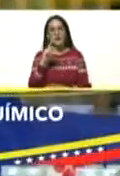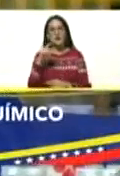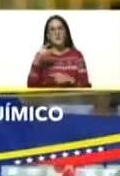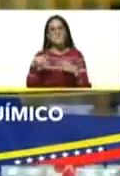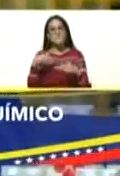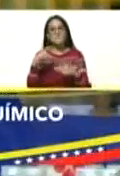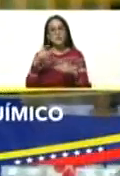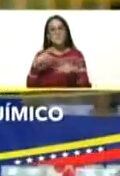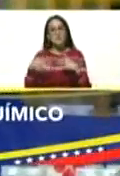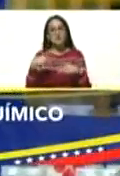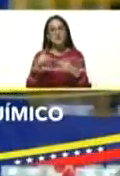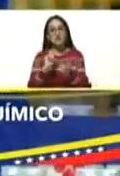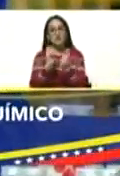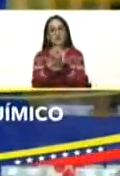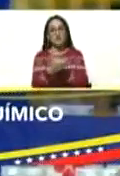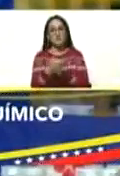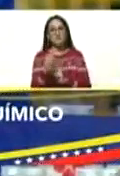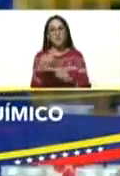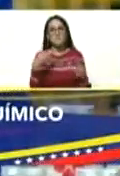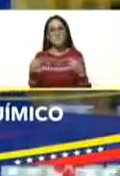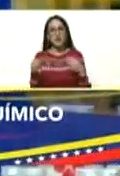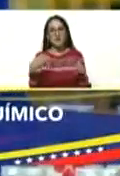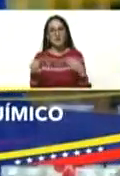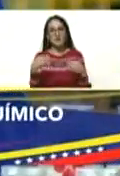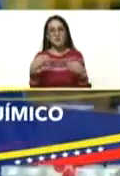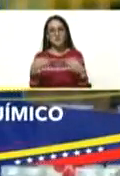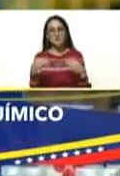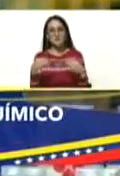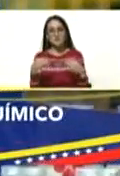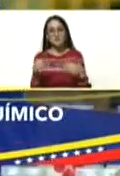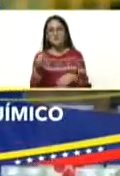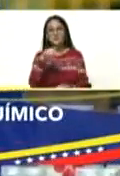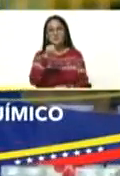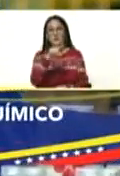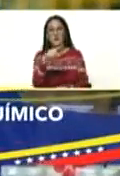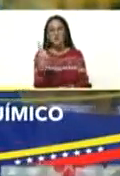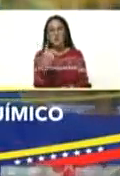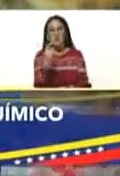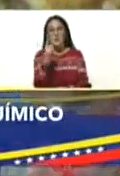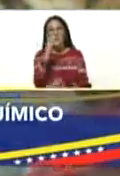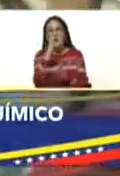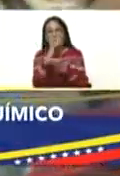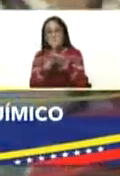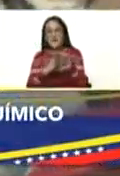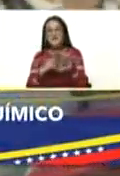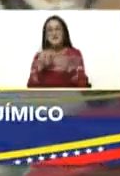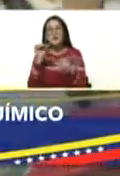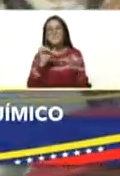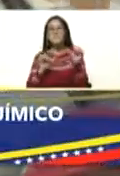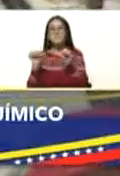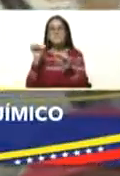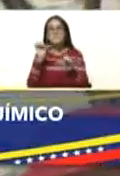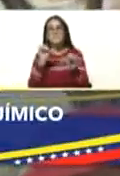es el proceso de transformación del plástico. Y eso es solo, mi comandante, parte de la petroquímica de aquí a Ana María Campo. Y